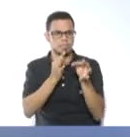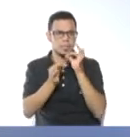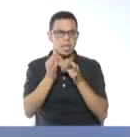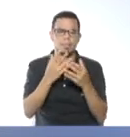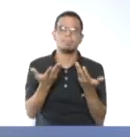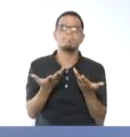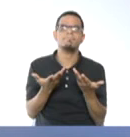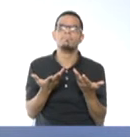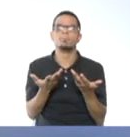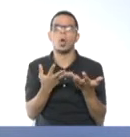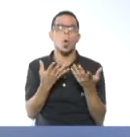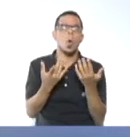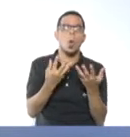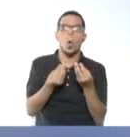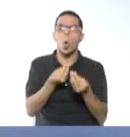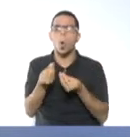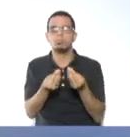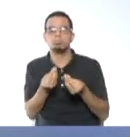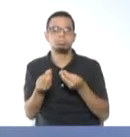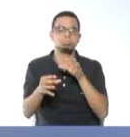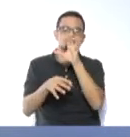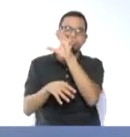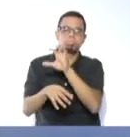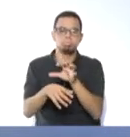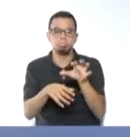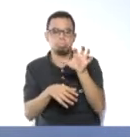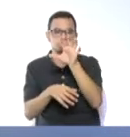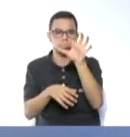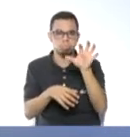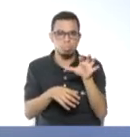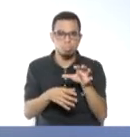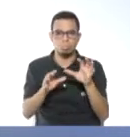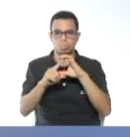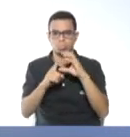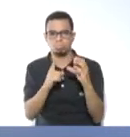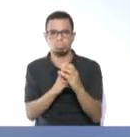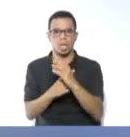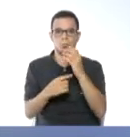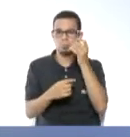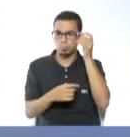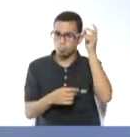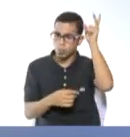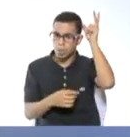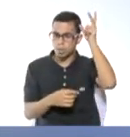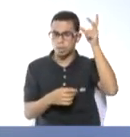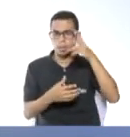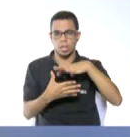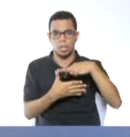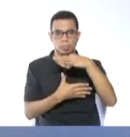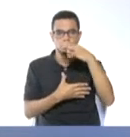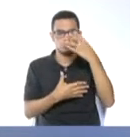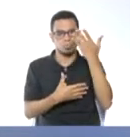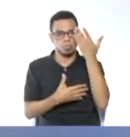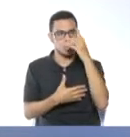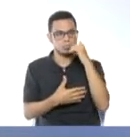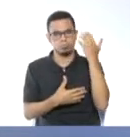cortas palabras, acerca de cómo es la ubicación geográfica, bueno, de las culturas ancestrales. Bueno, las culturas milenarias tienen